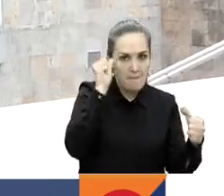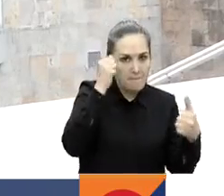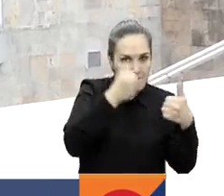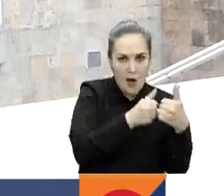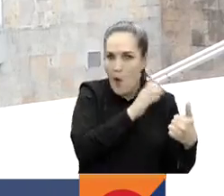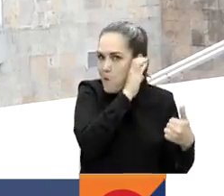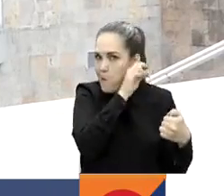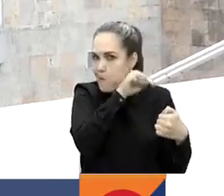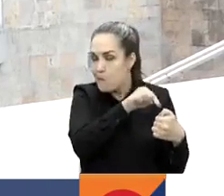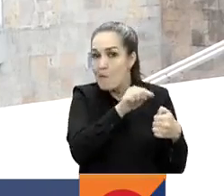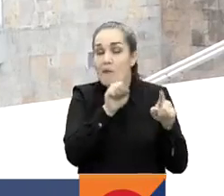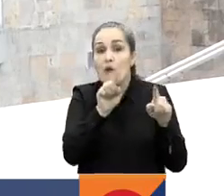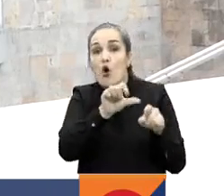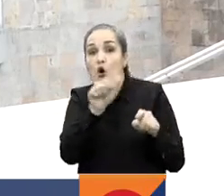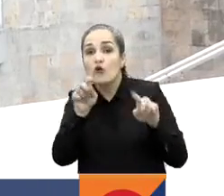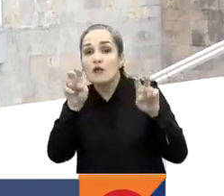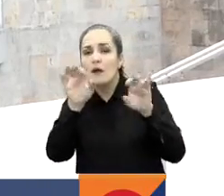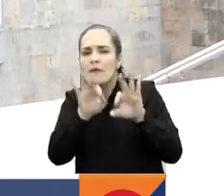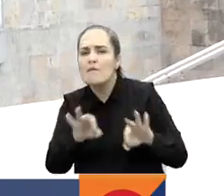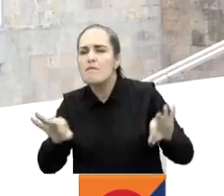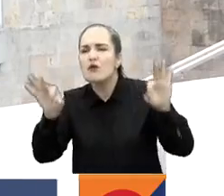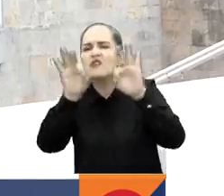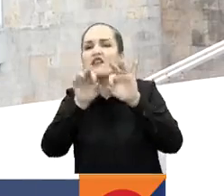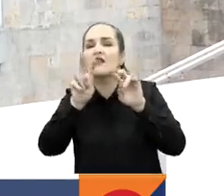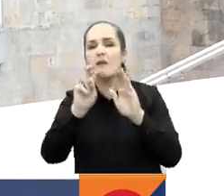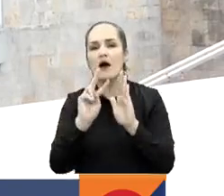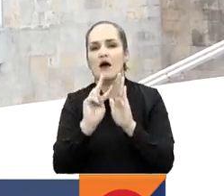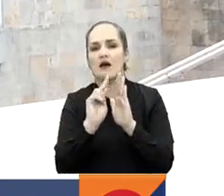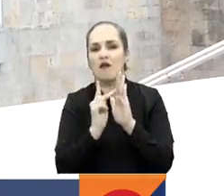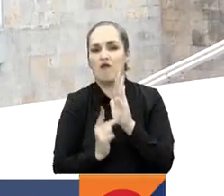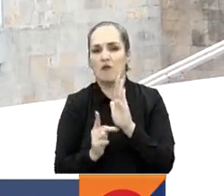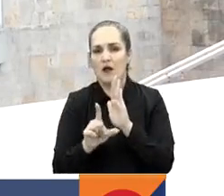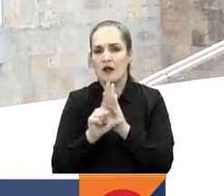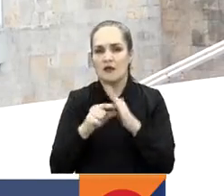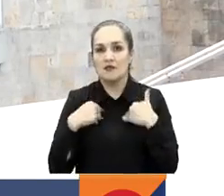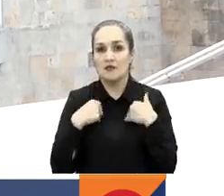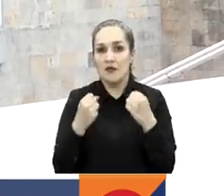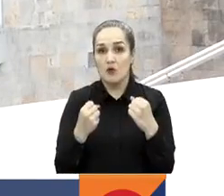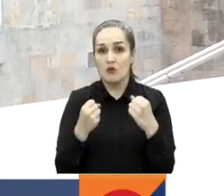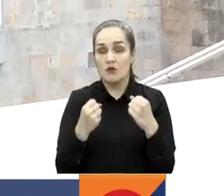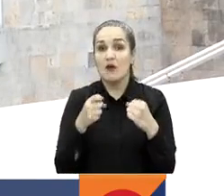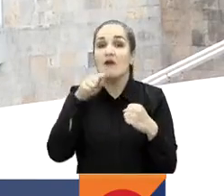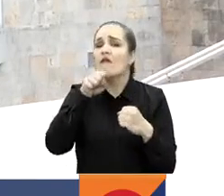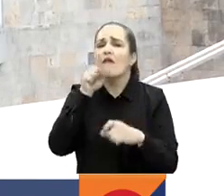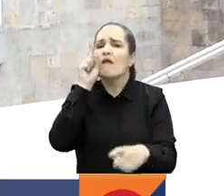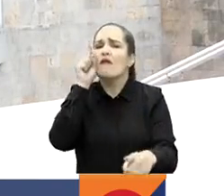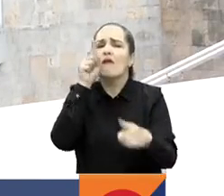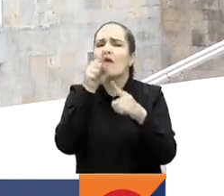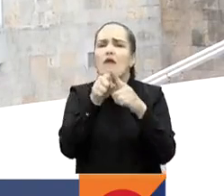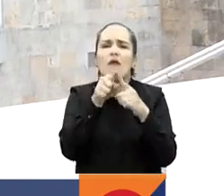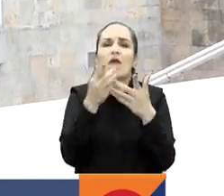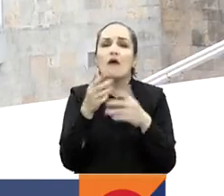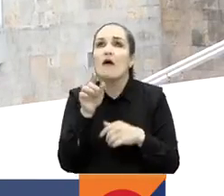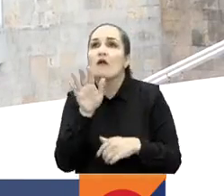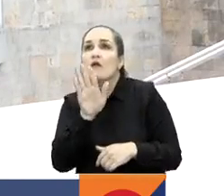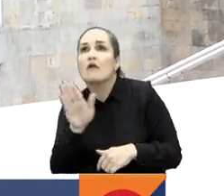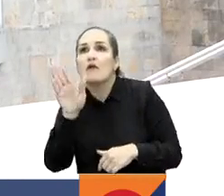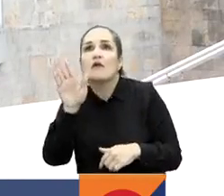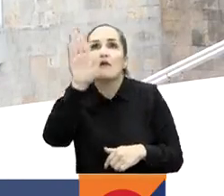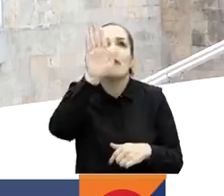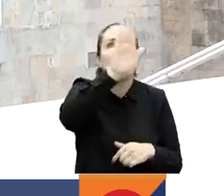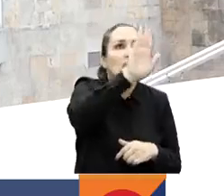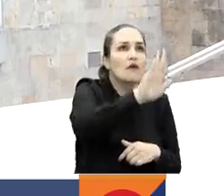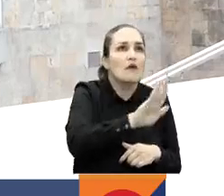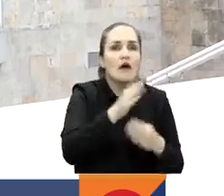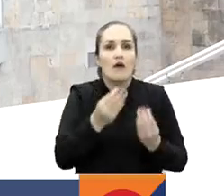bastante importante, y es la reforma también a la salud, que por supuesto se hace con el objetivo de que algunas regiones también